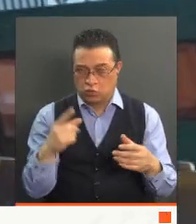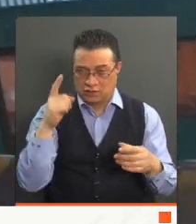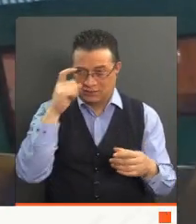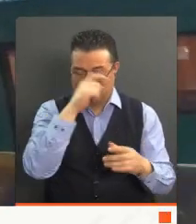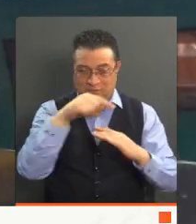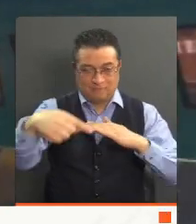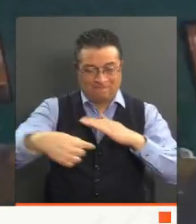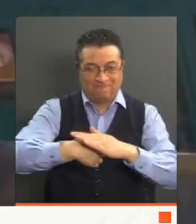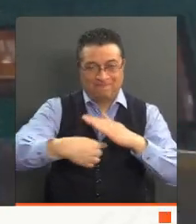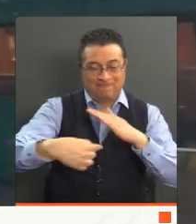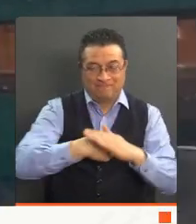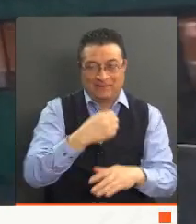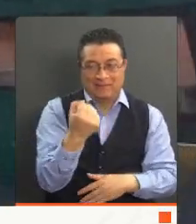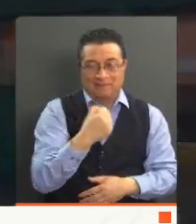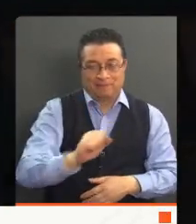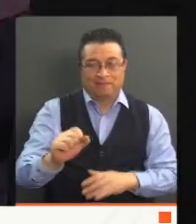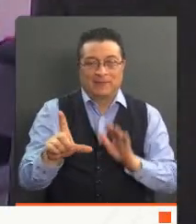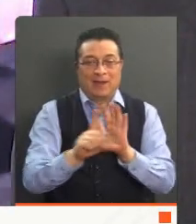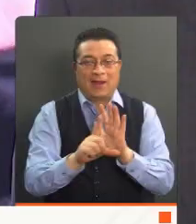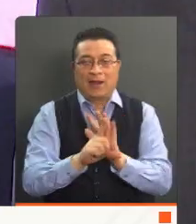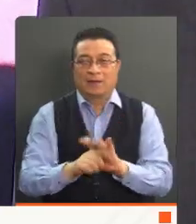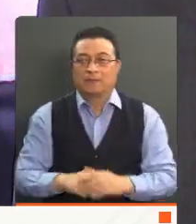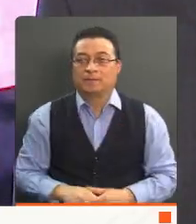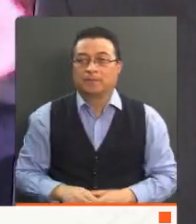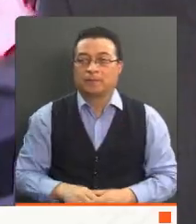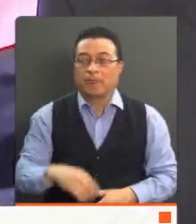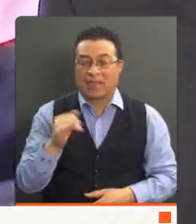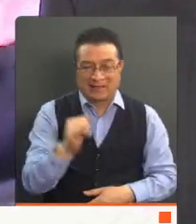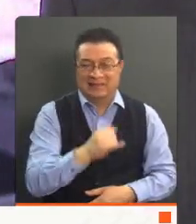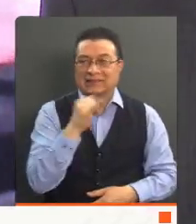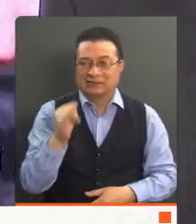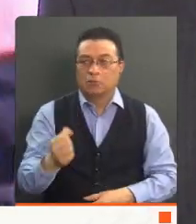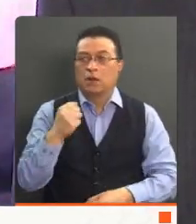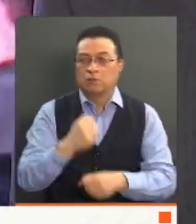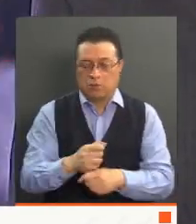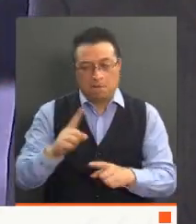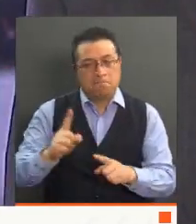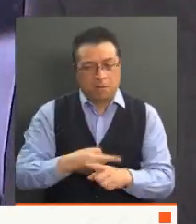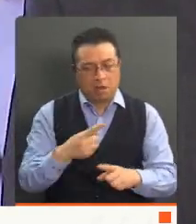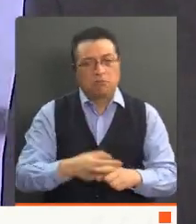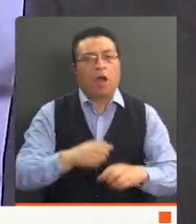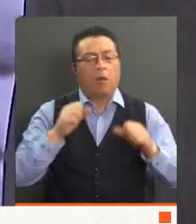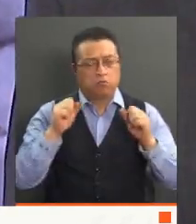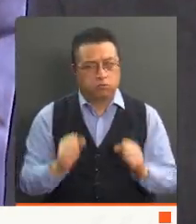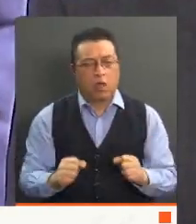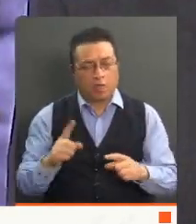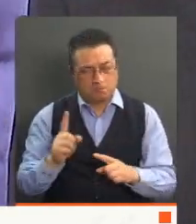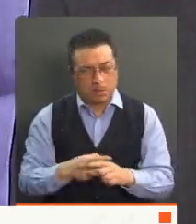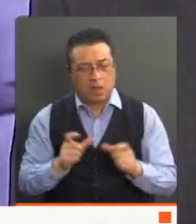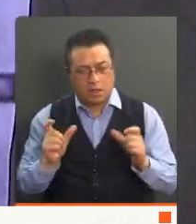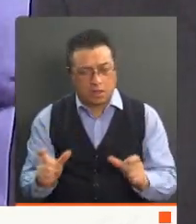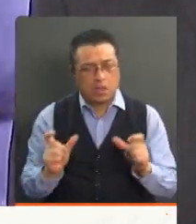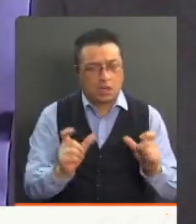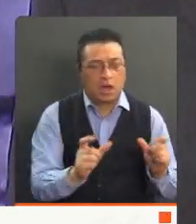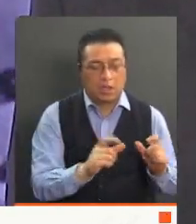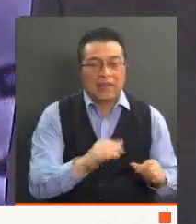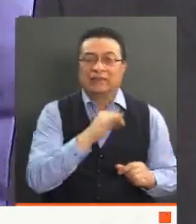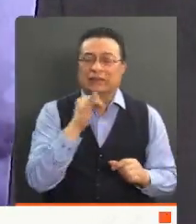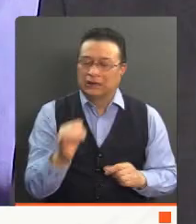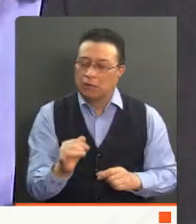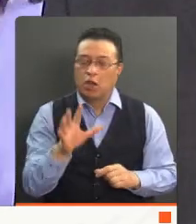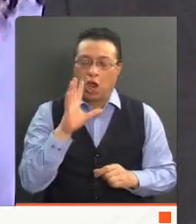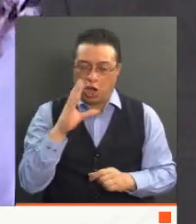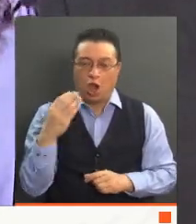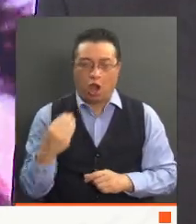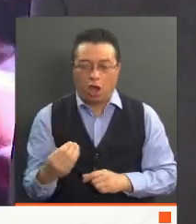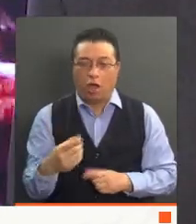ingreso de elementos ilícitos siempre podemos hacer más yo creo que es importante señalar eso siempre podemos hacer más y siempre por supuesto hoy día